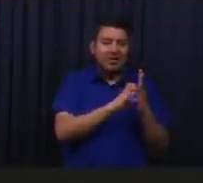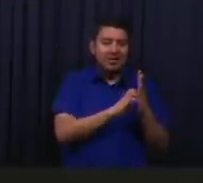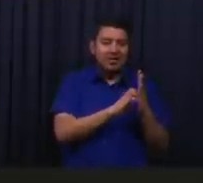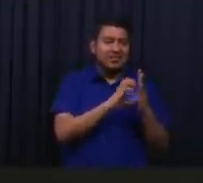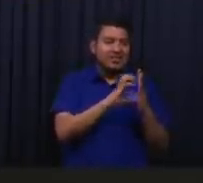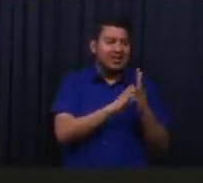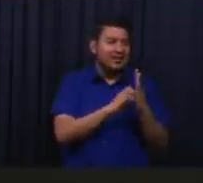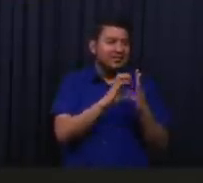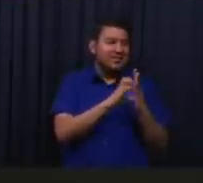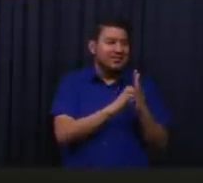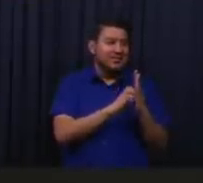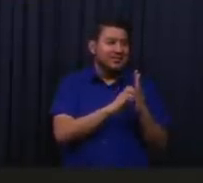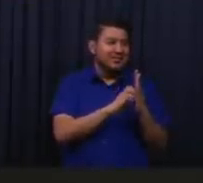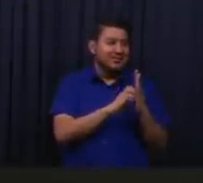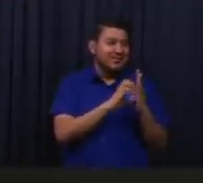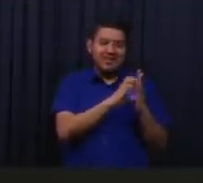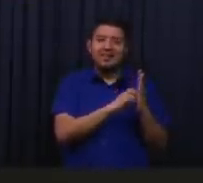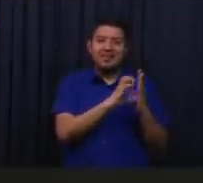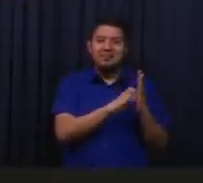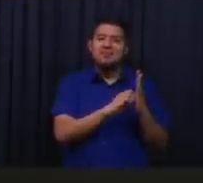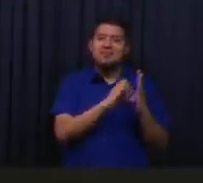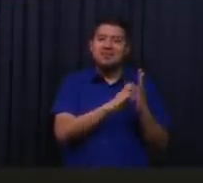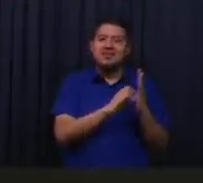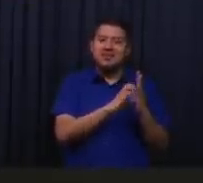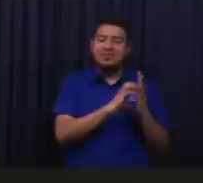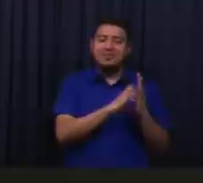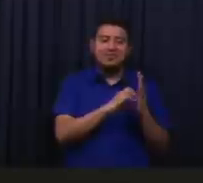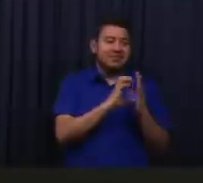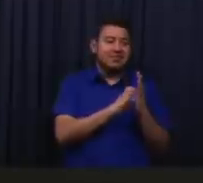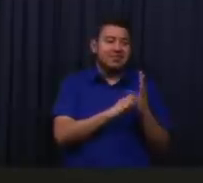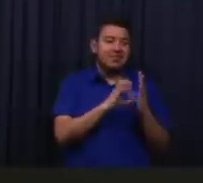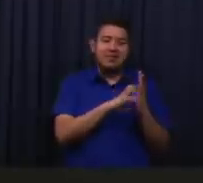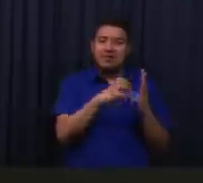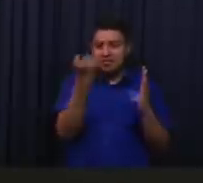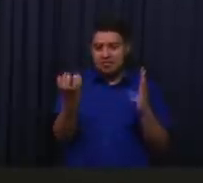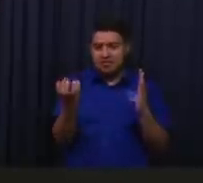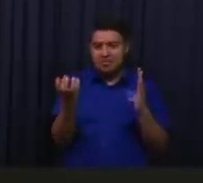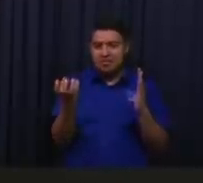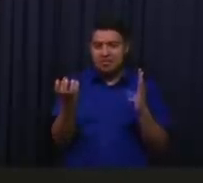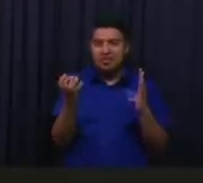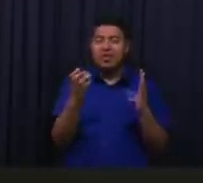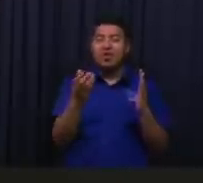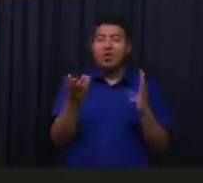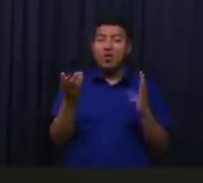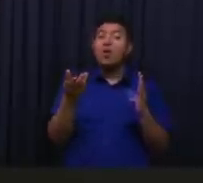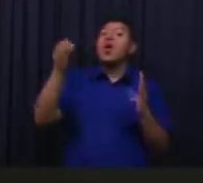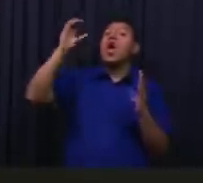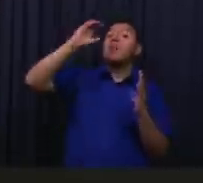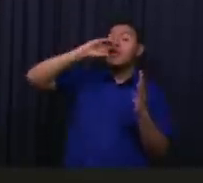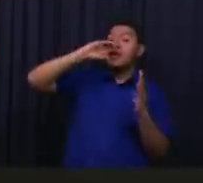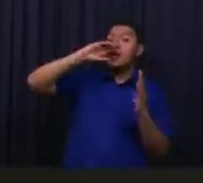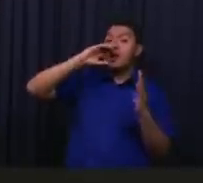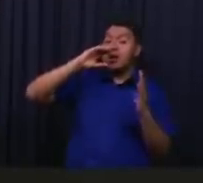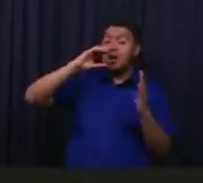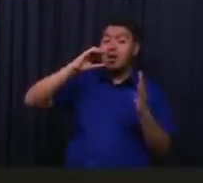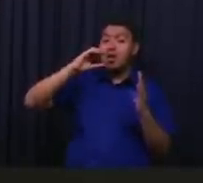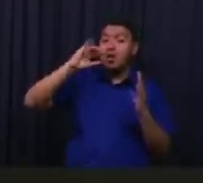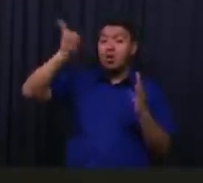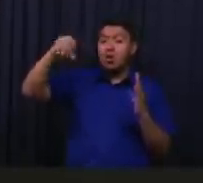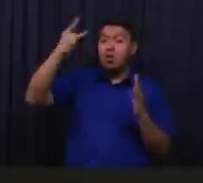un campo de donde hay naranjales y toda la cosa, que está